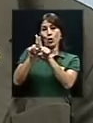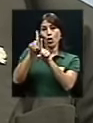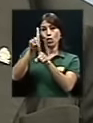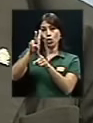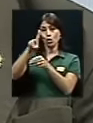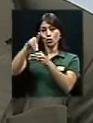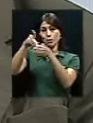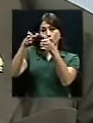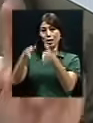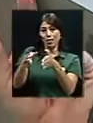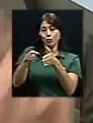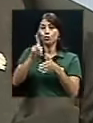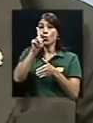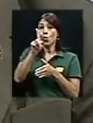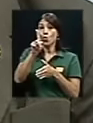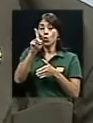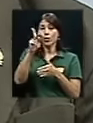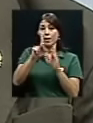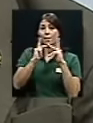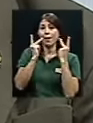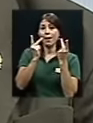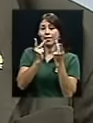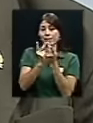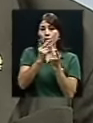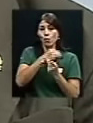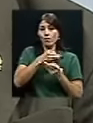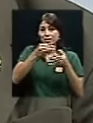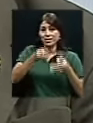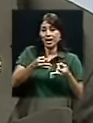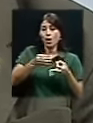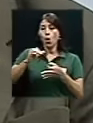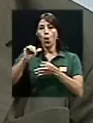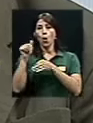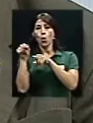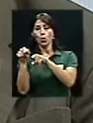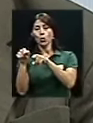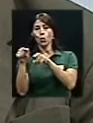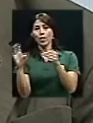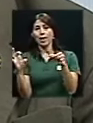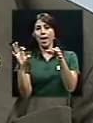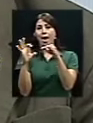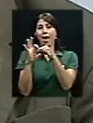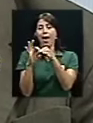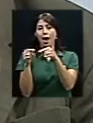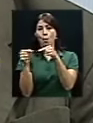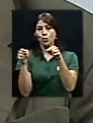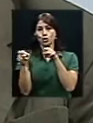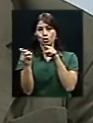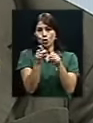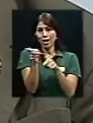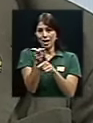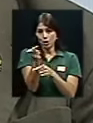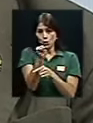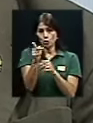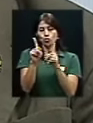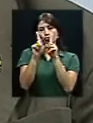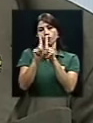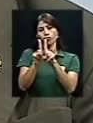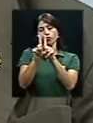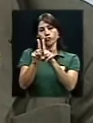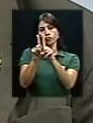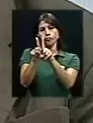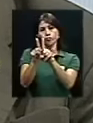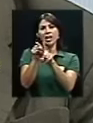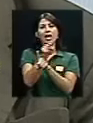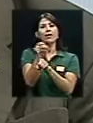aliados, ¿verdad?, de la oposición. Y venían comentando acerca de este tema. Y decía uno de ellos que